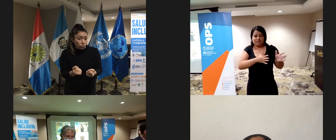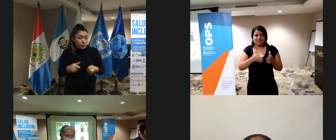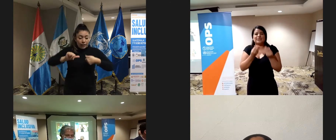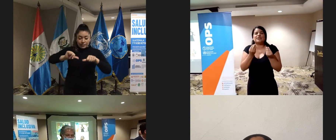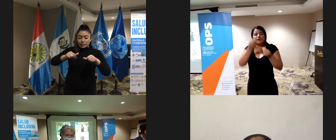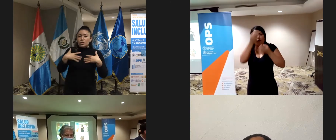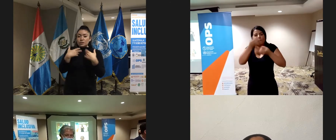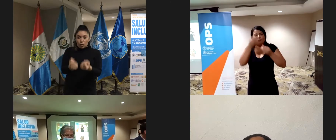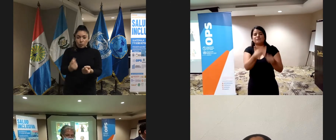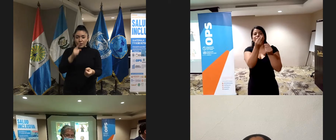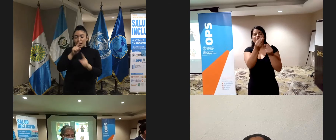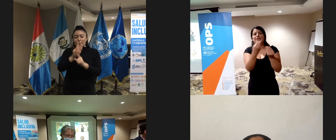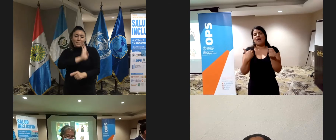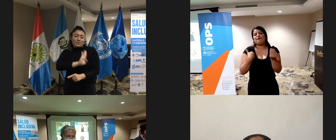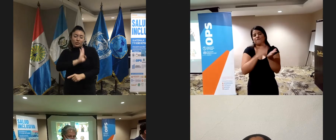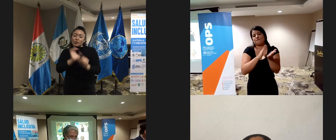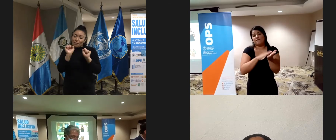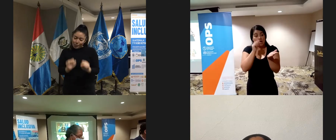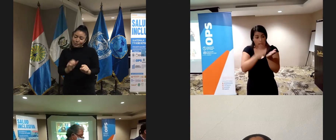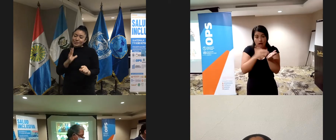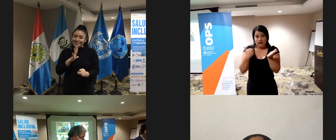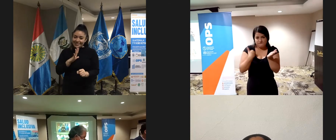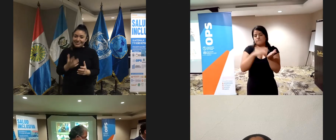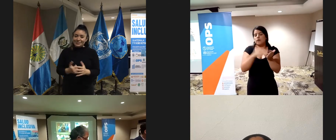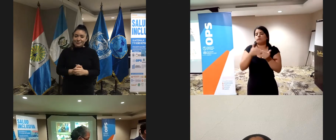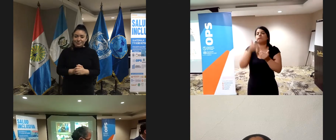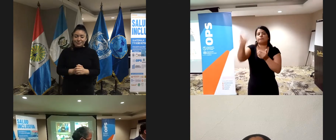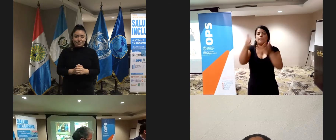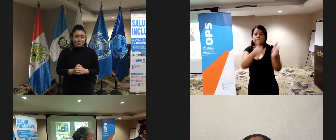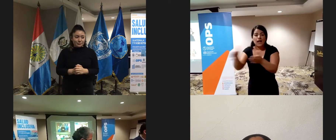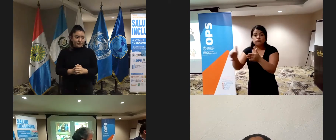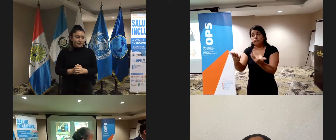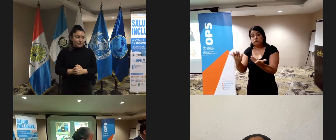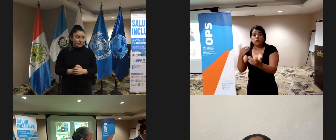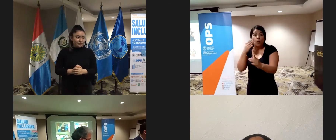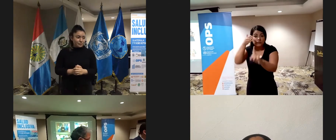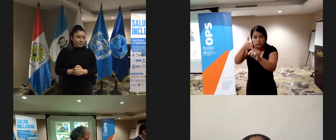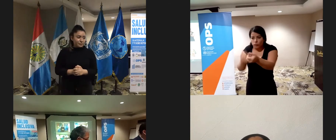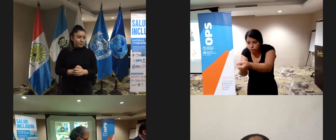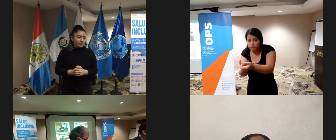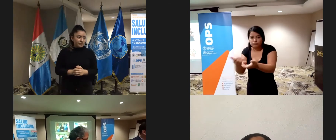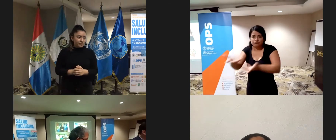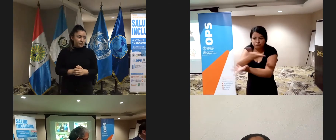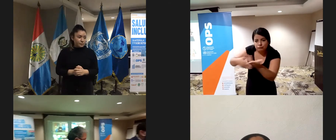salud y los beneficios que podemos obtener. Adelante.